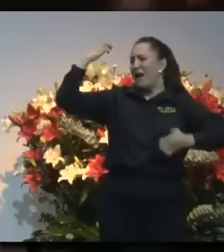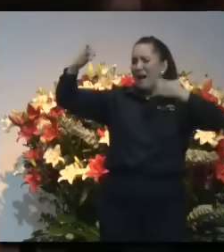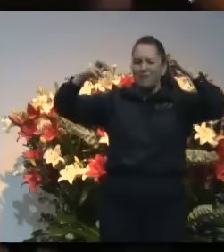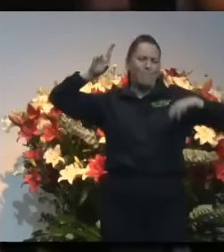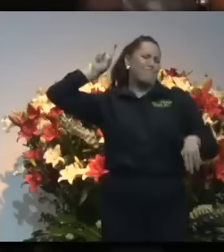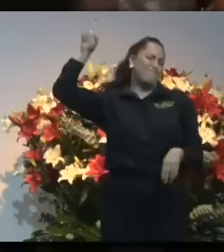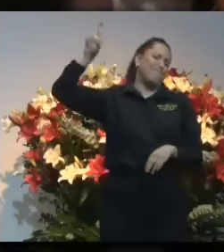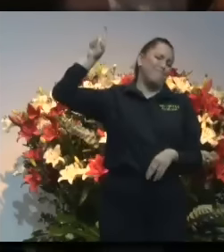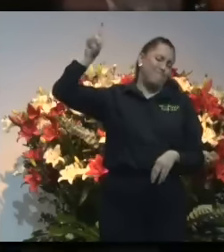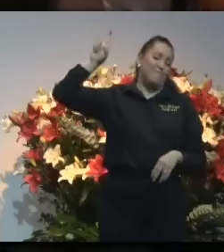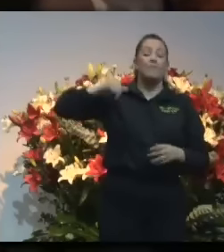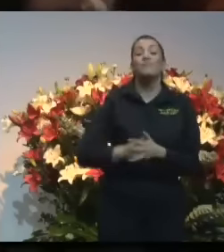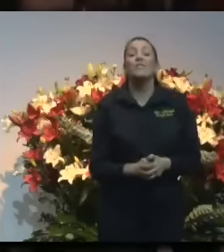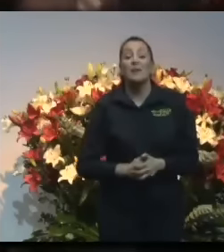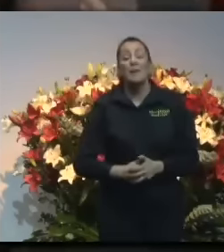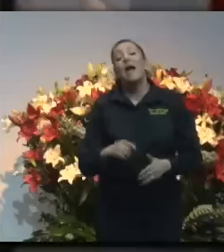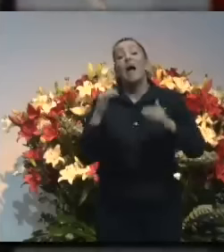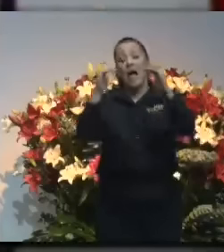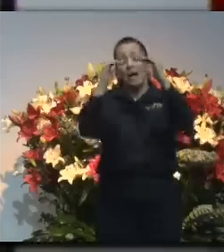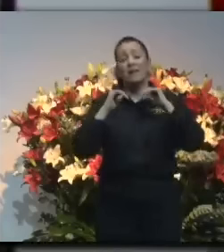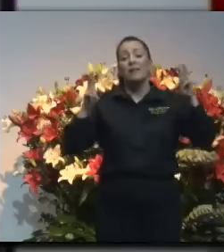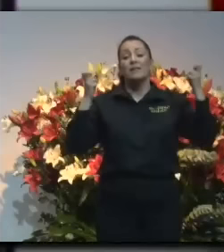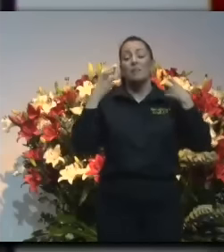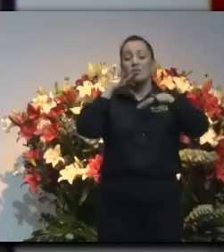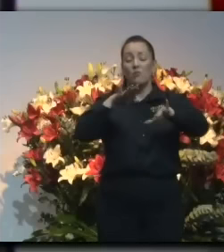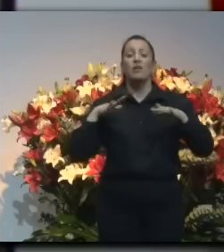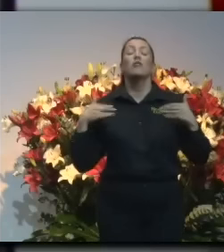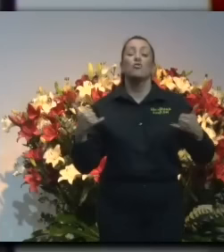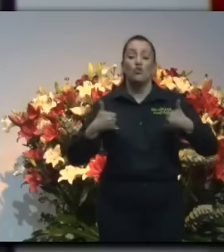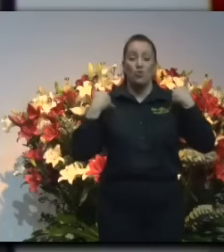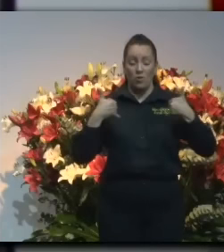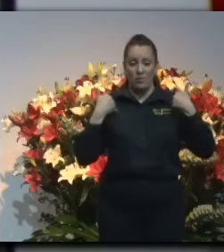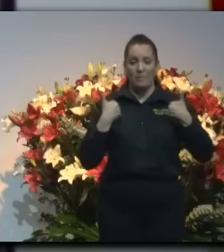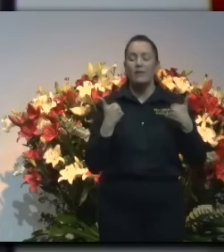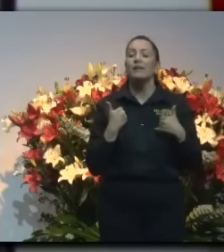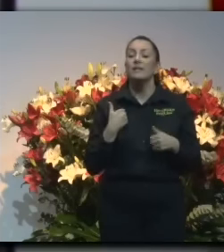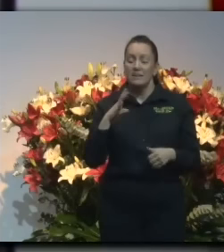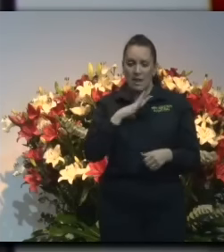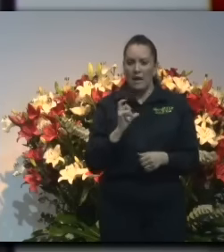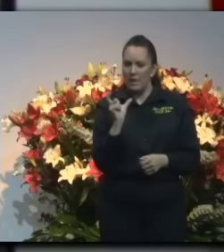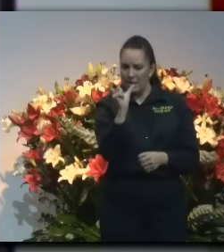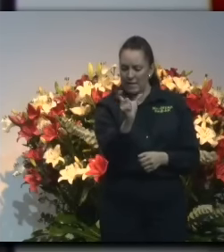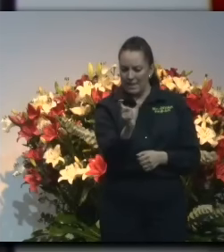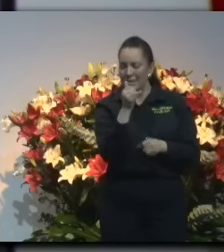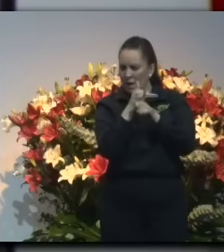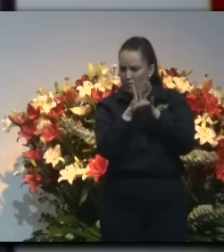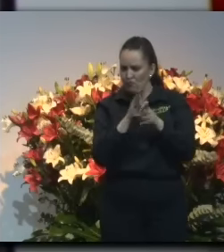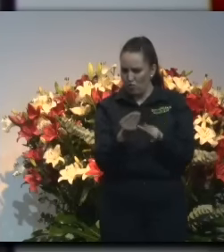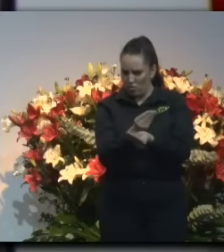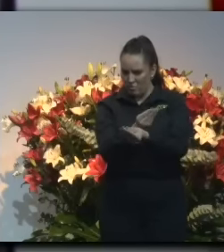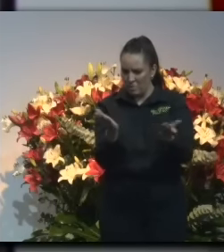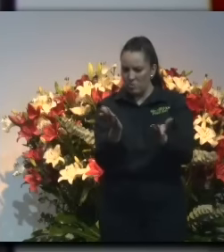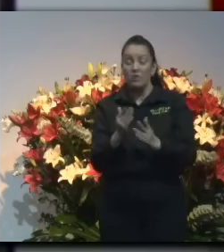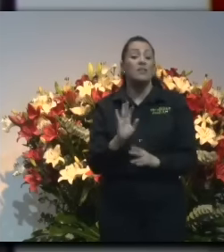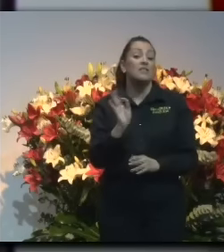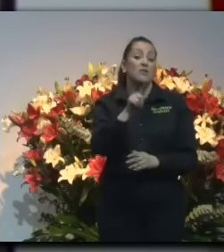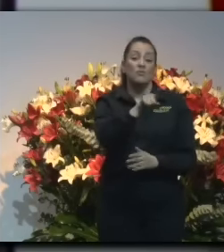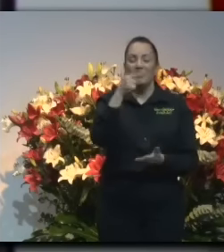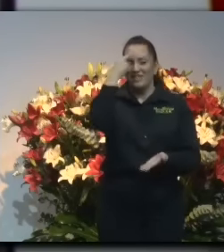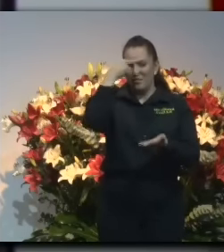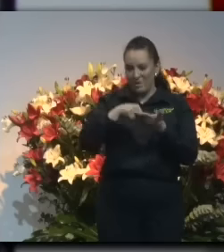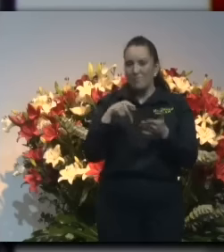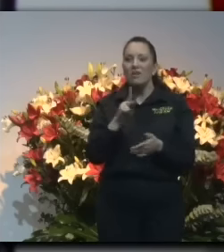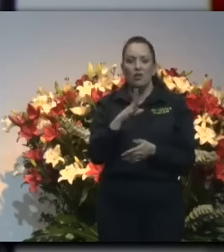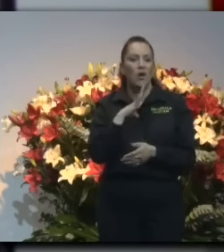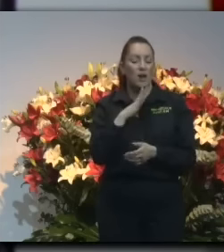Y voy a pasar rápidamente al tema de los jóvenes. Va a haber una tarjeta de datos, porque aunque ustedes no crean, hay jóvenes que no